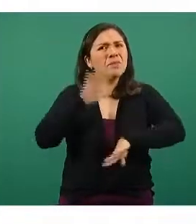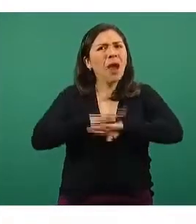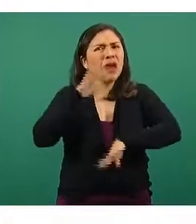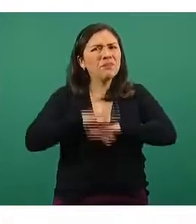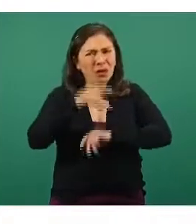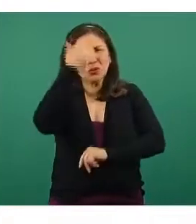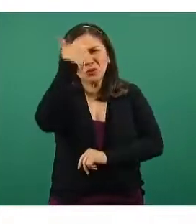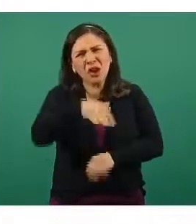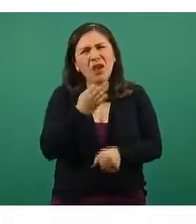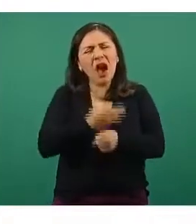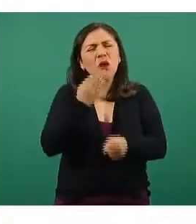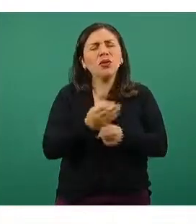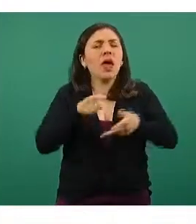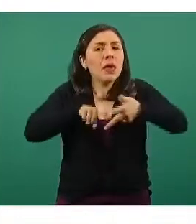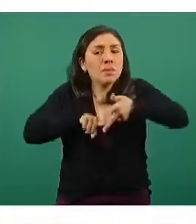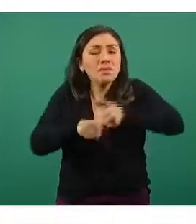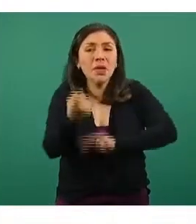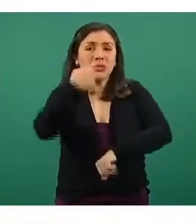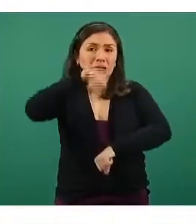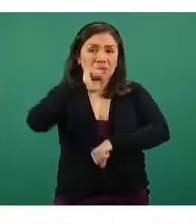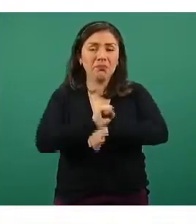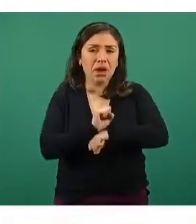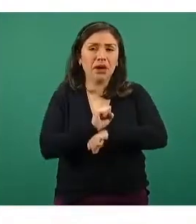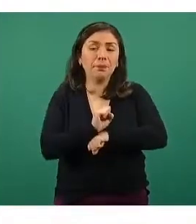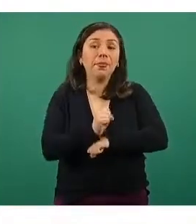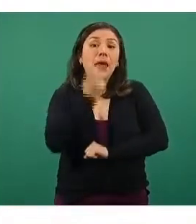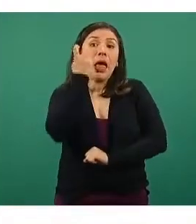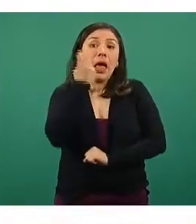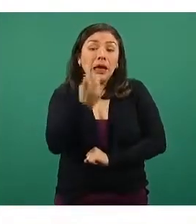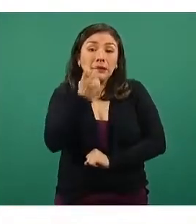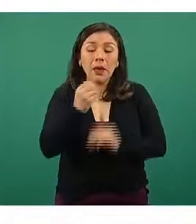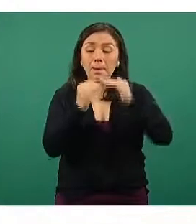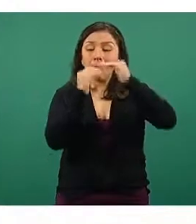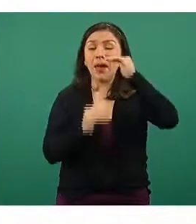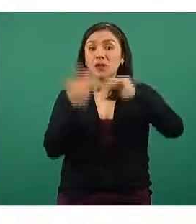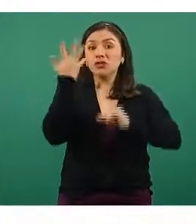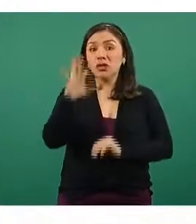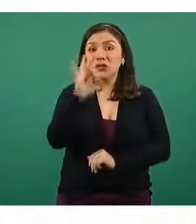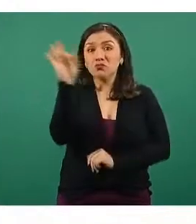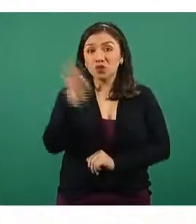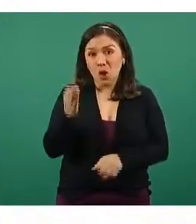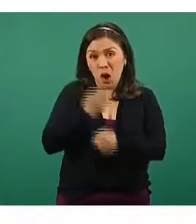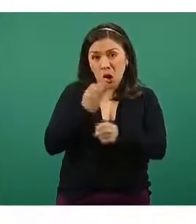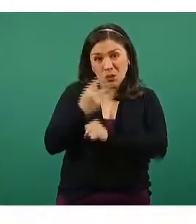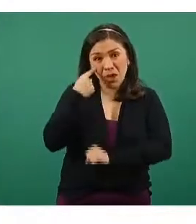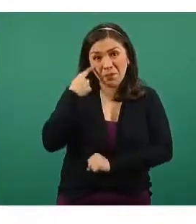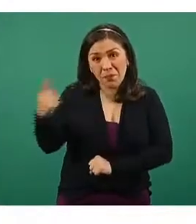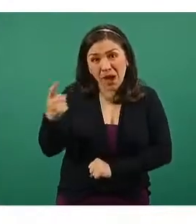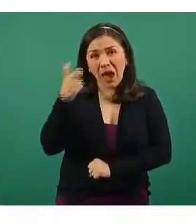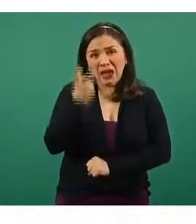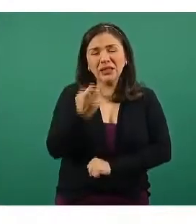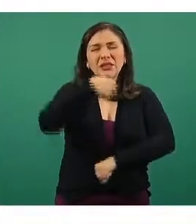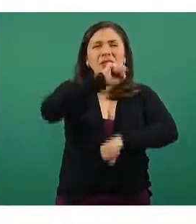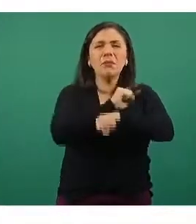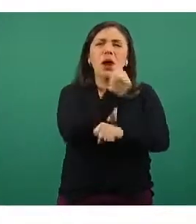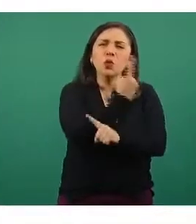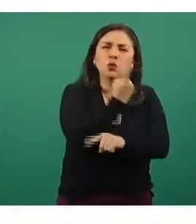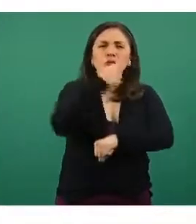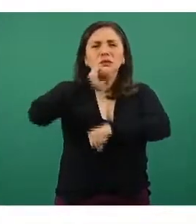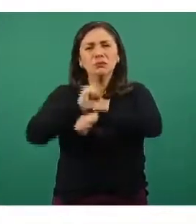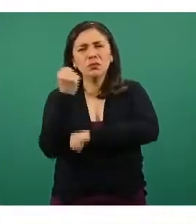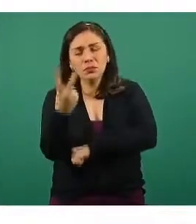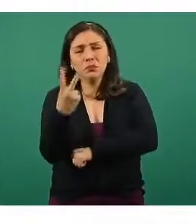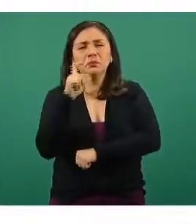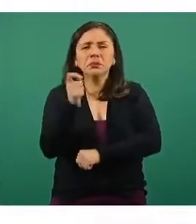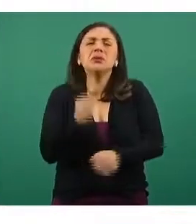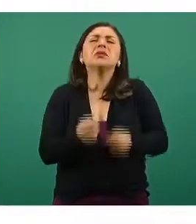porque sabemos que estamos iniciando la semana y que este menos 10% que vemos entre la semana 1 y la semana 2,